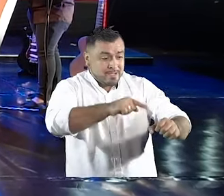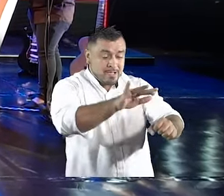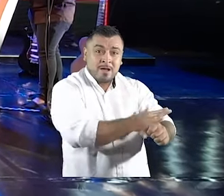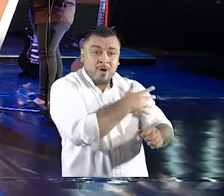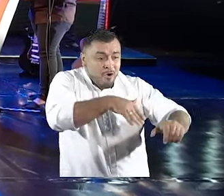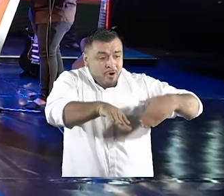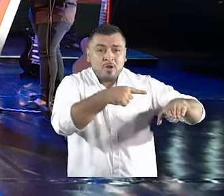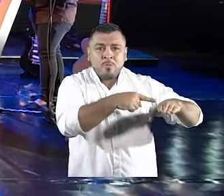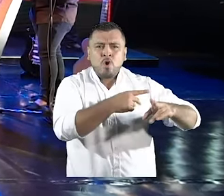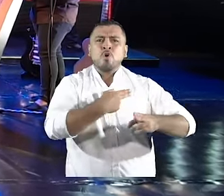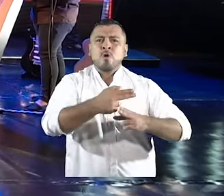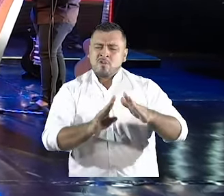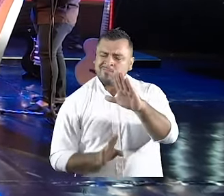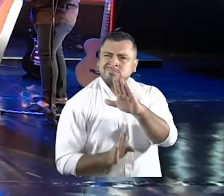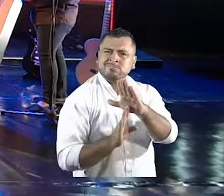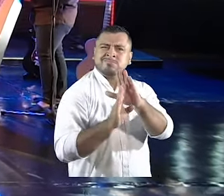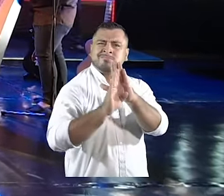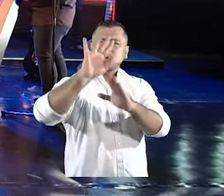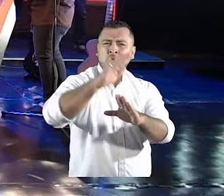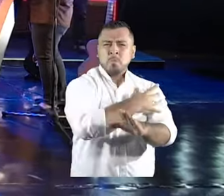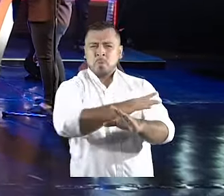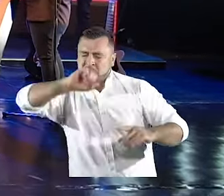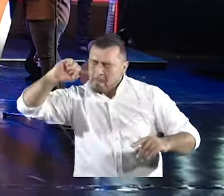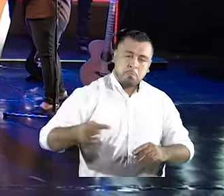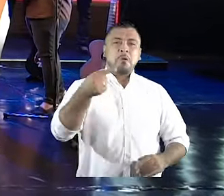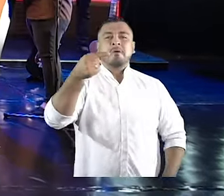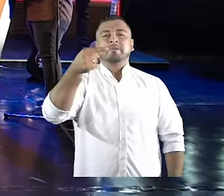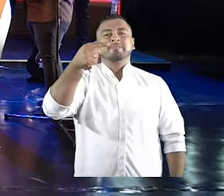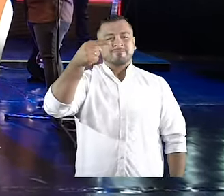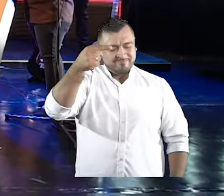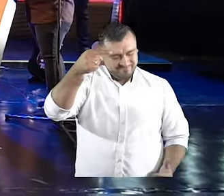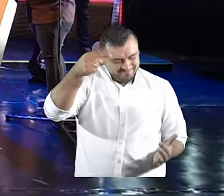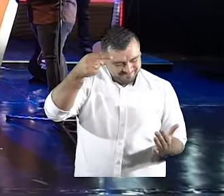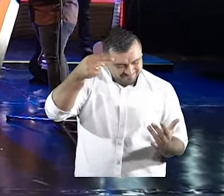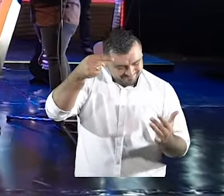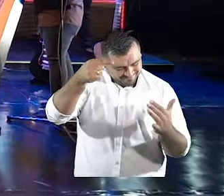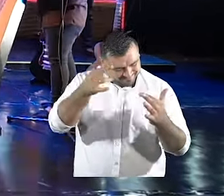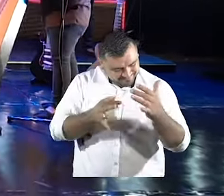será la número uno.